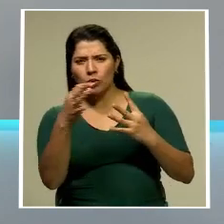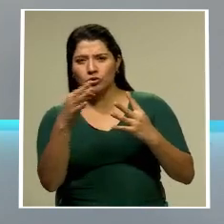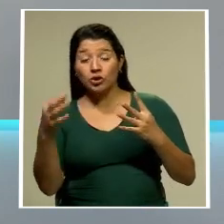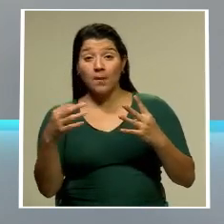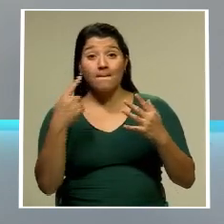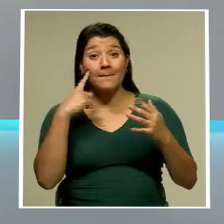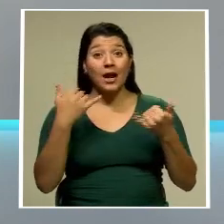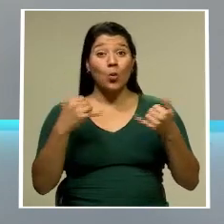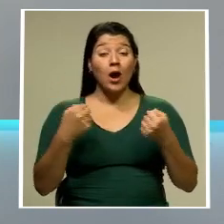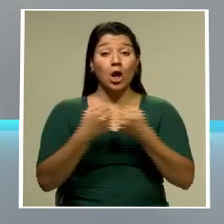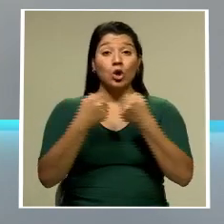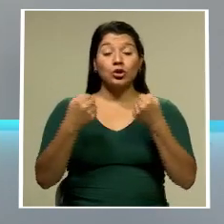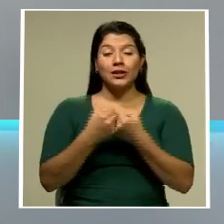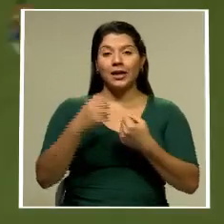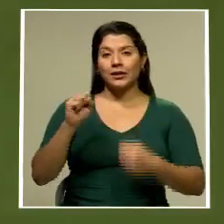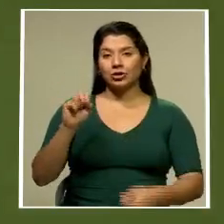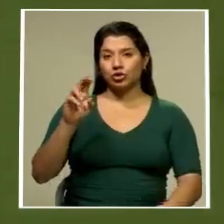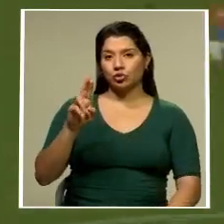Surinam.